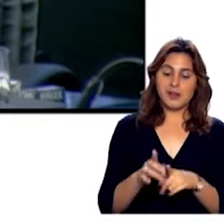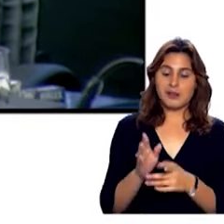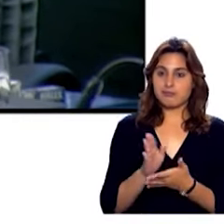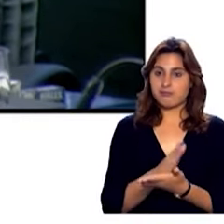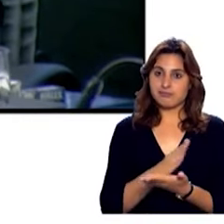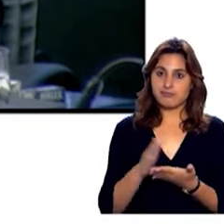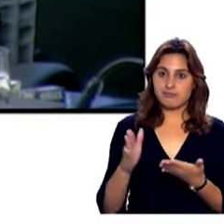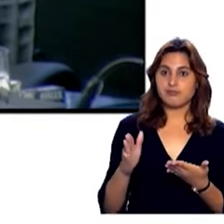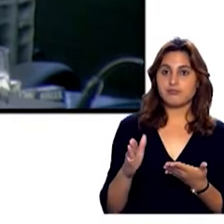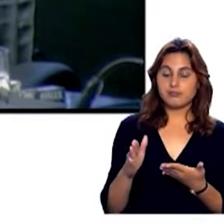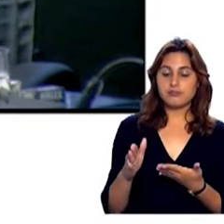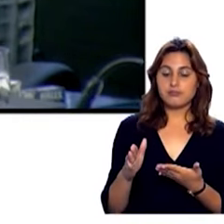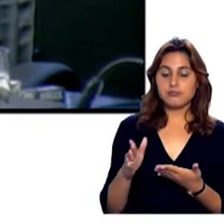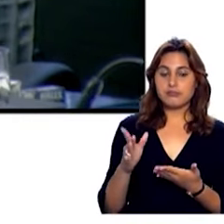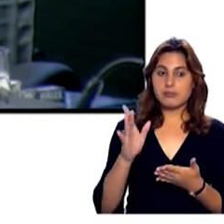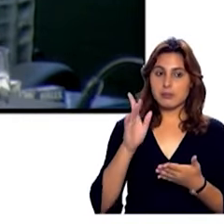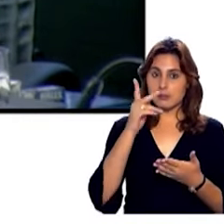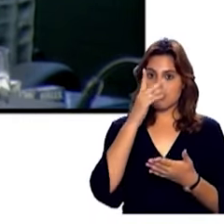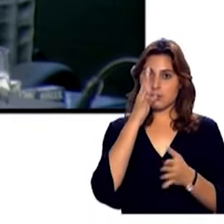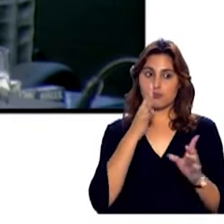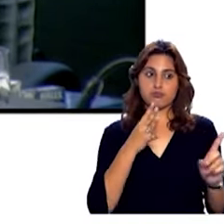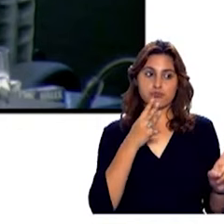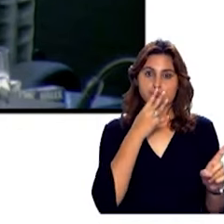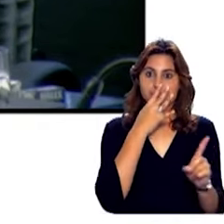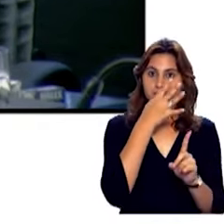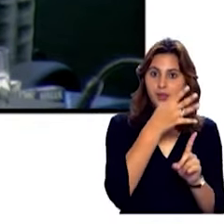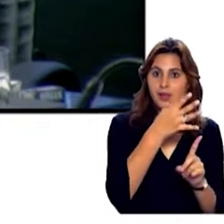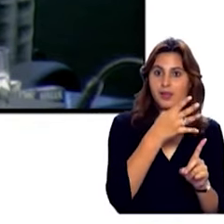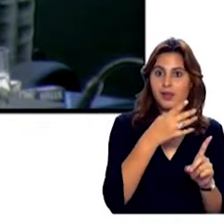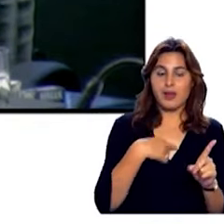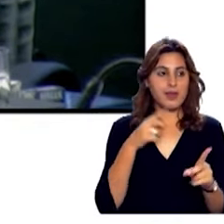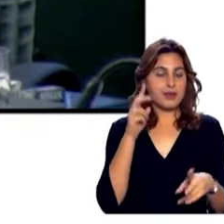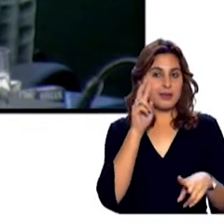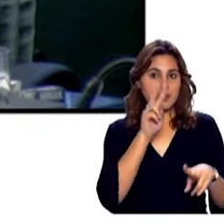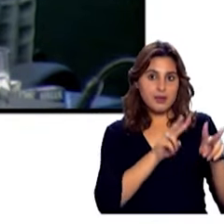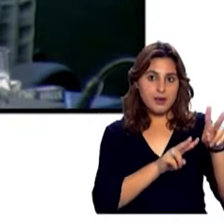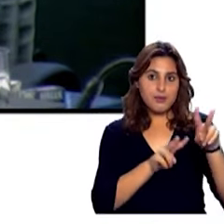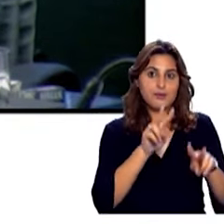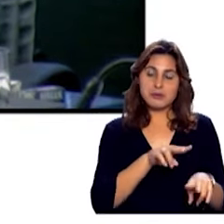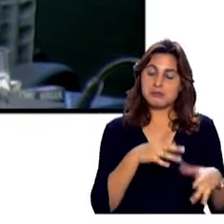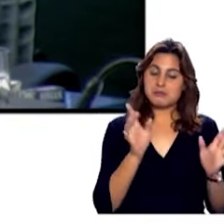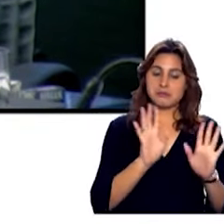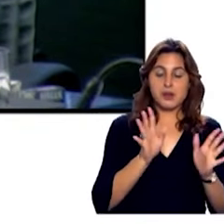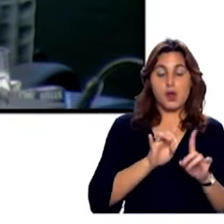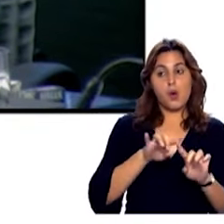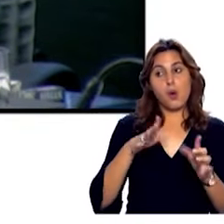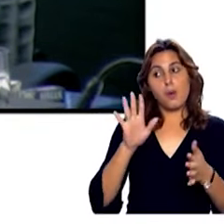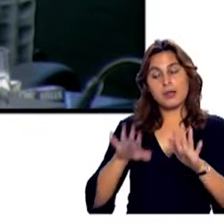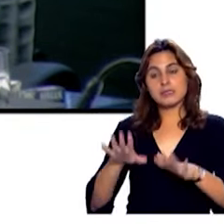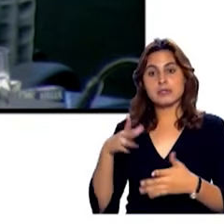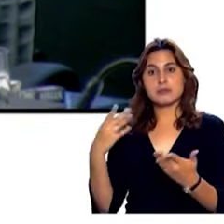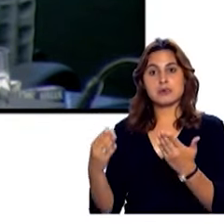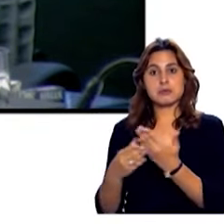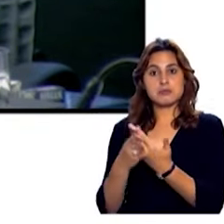que no acuer La suspi delicio debidamente por vicios de la sentencia también se puede